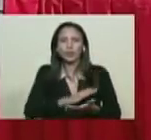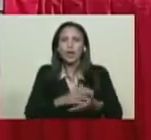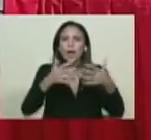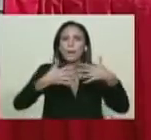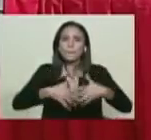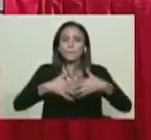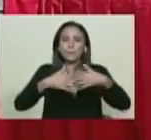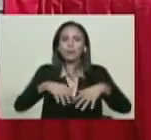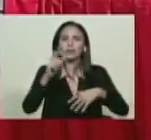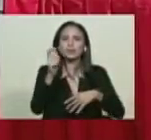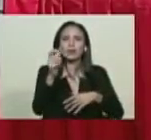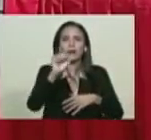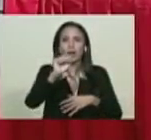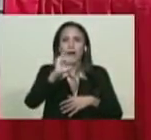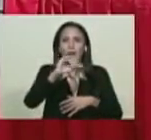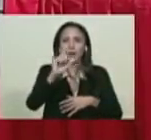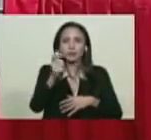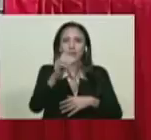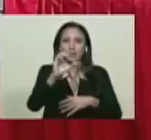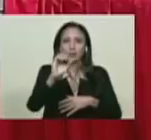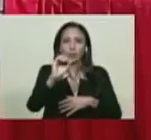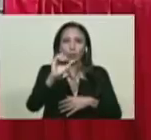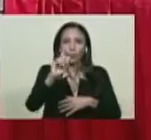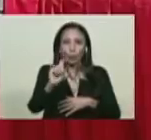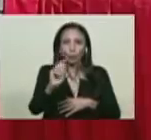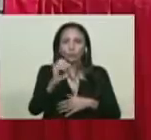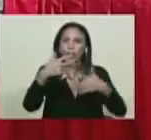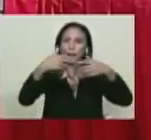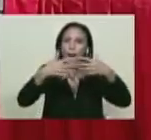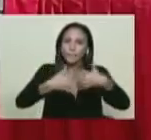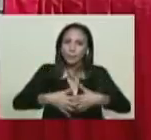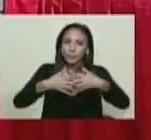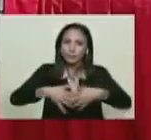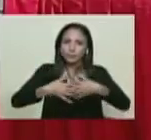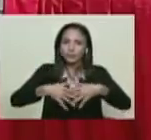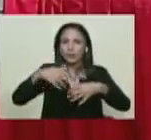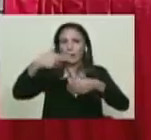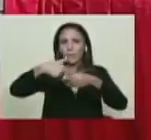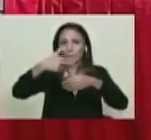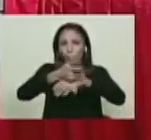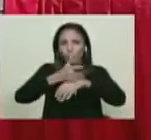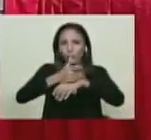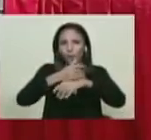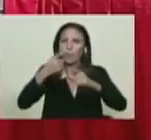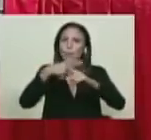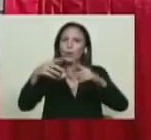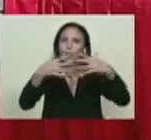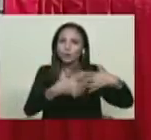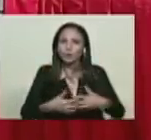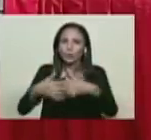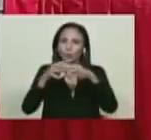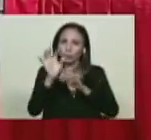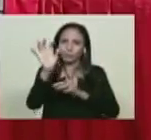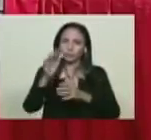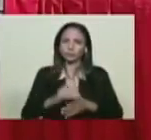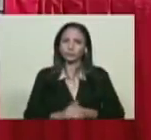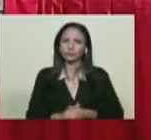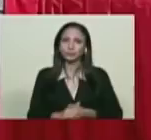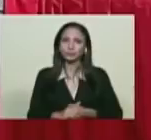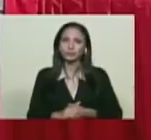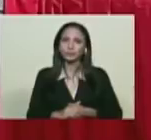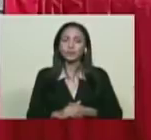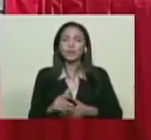empresa Citgo, la empresa de PDVSA en los Estados Unidos, Citgo. Y la fiscalía hizo